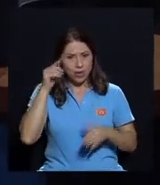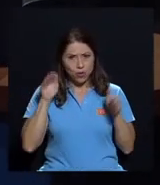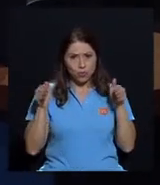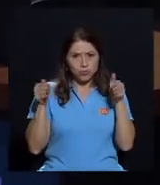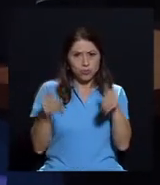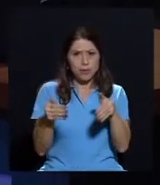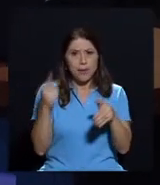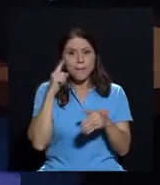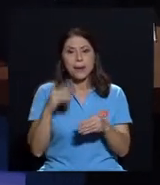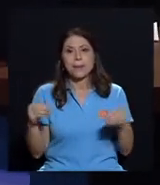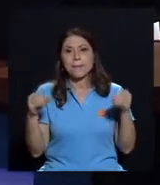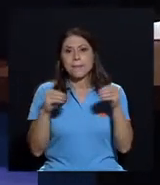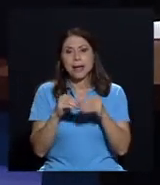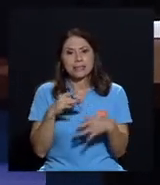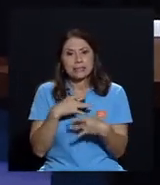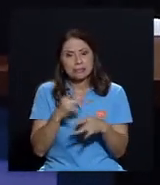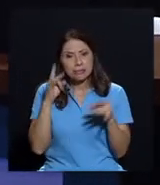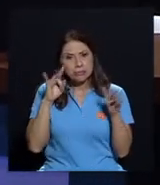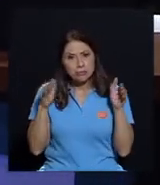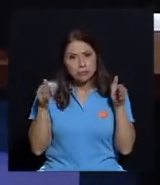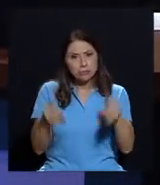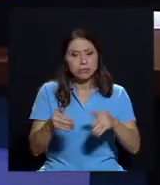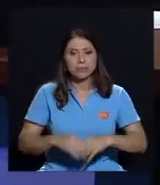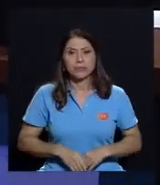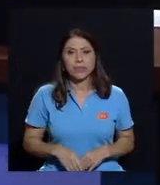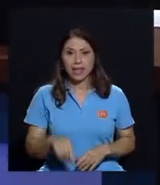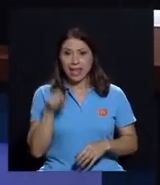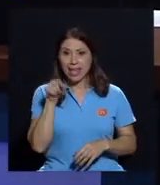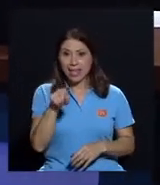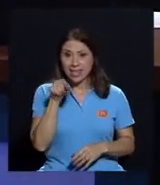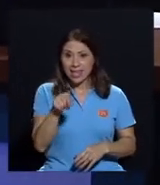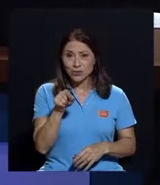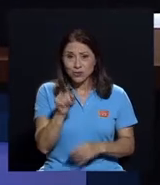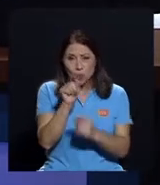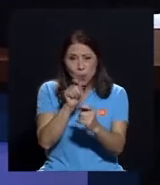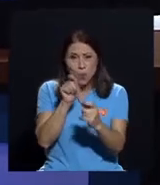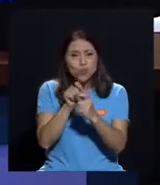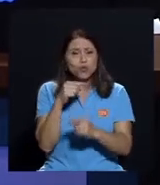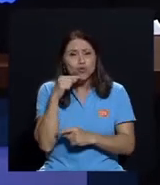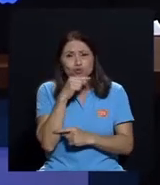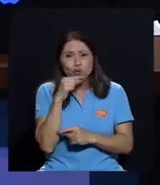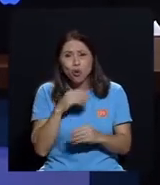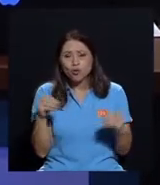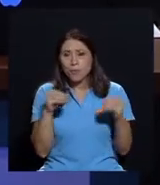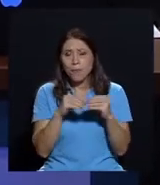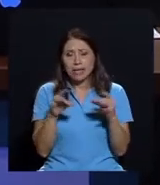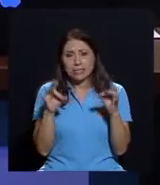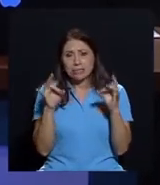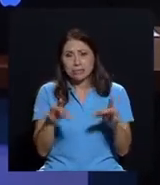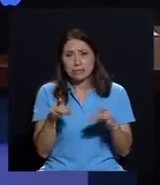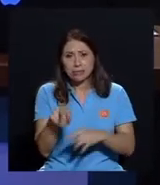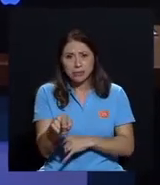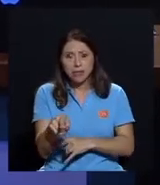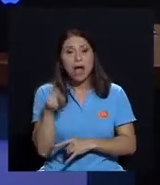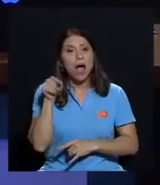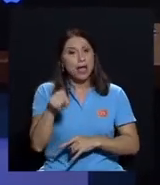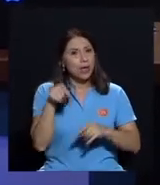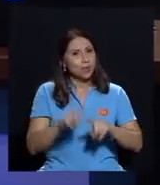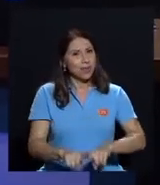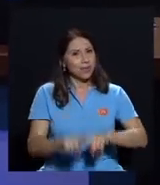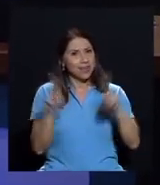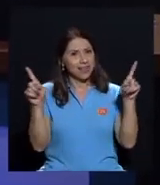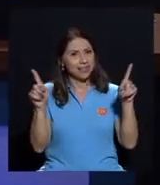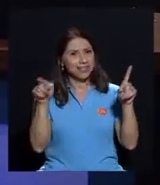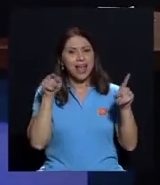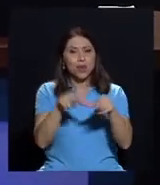de las prioridades tendríamos que en esos en esos puntos rojos álgidos no está ahí es hay una diferencia entre los